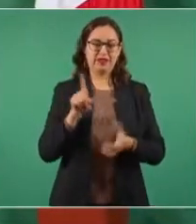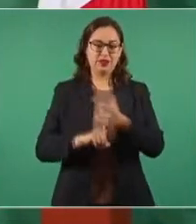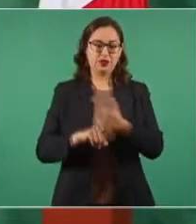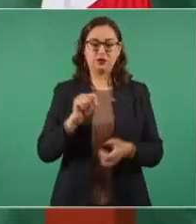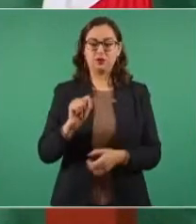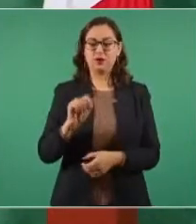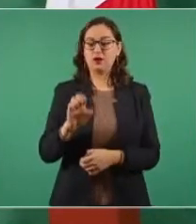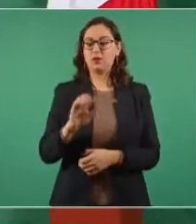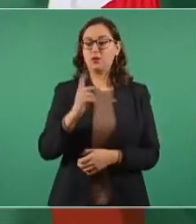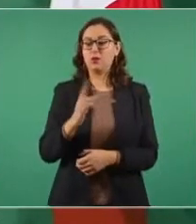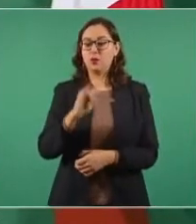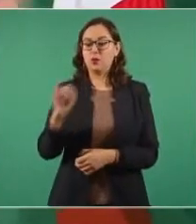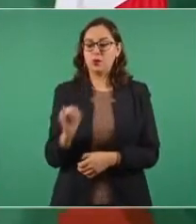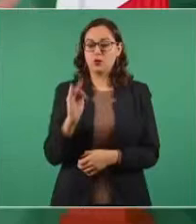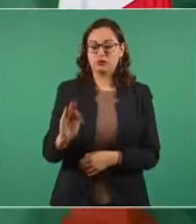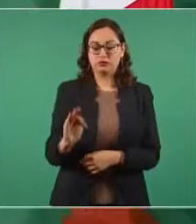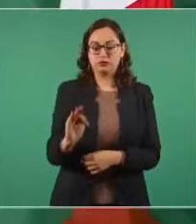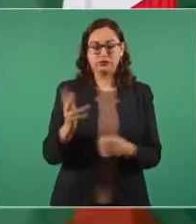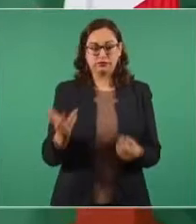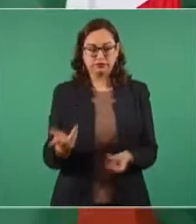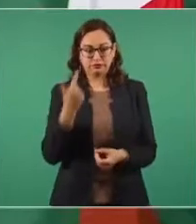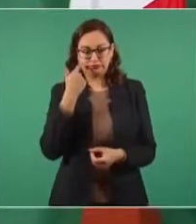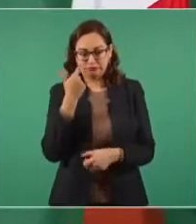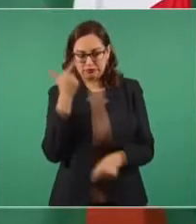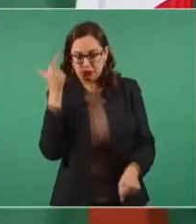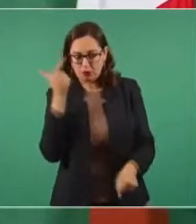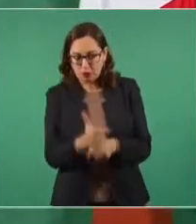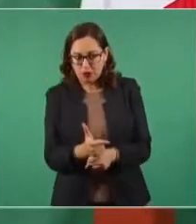como faltaban boletas